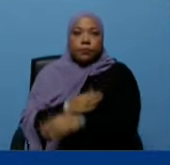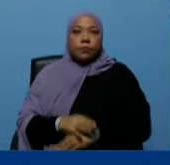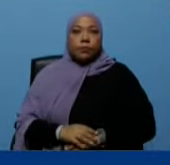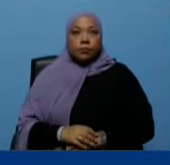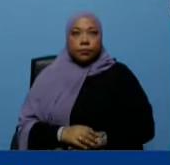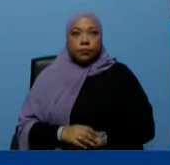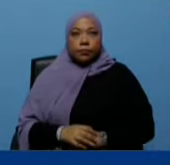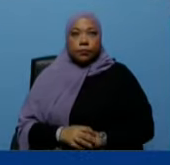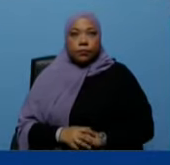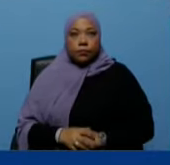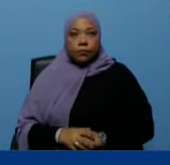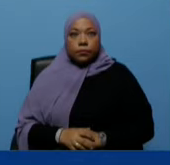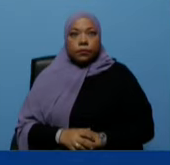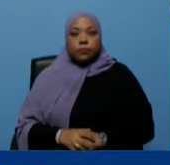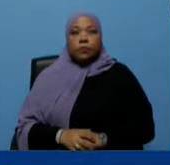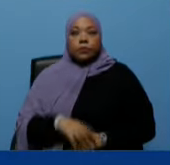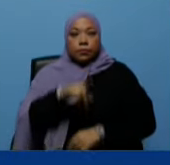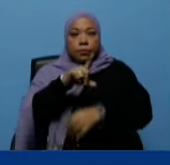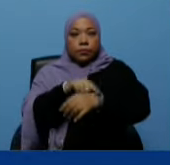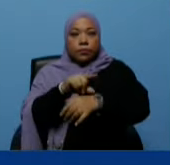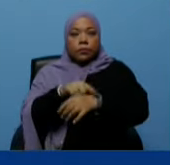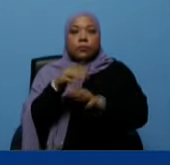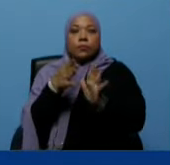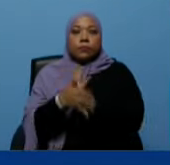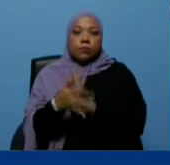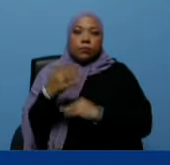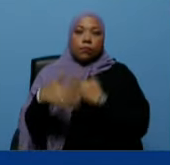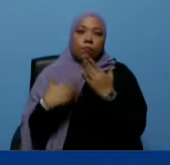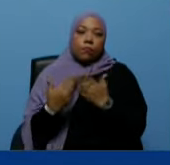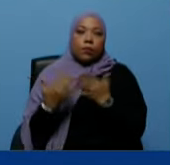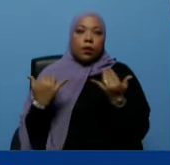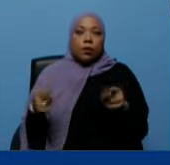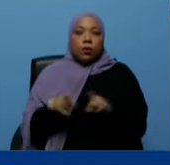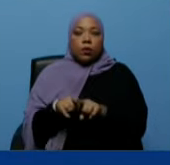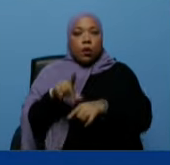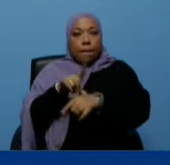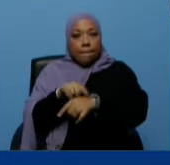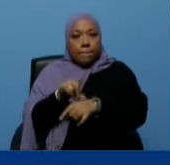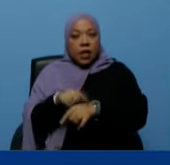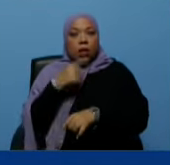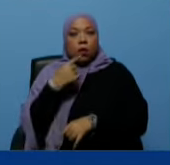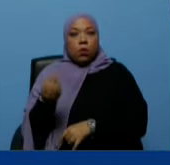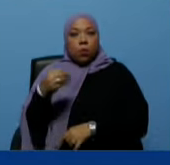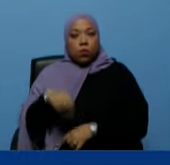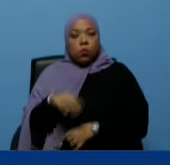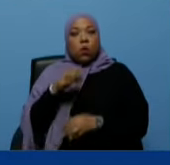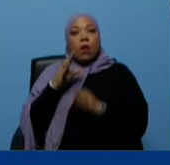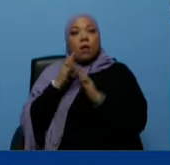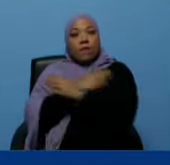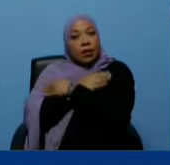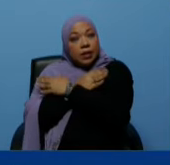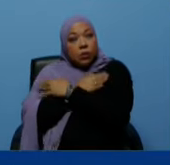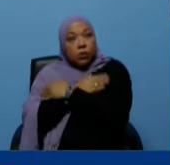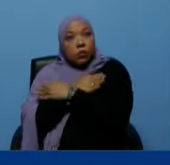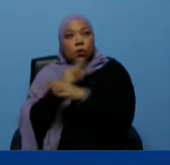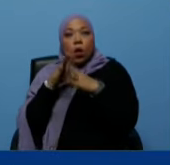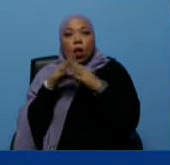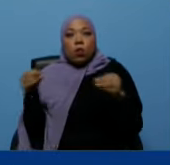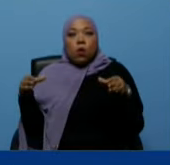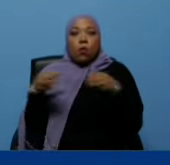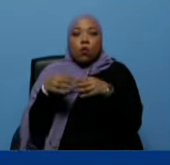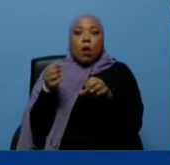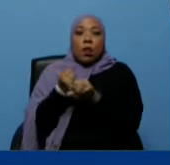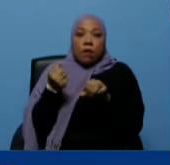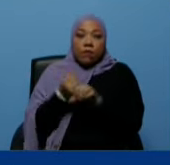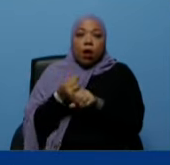a la doctora Jessica Arocha, al doctor Manuel Maurera y a todo el equipo de